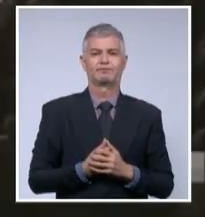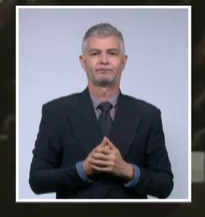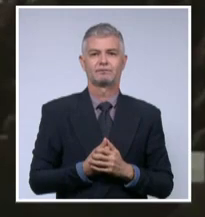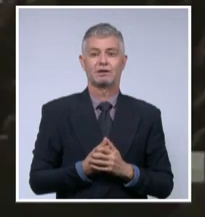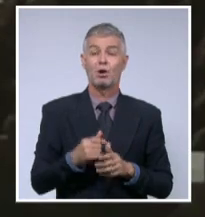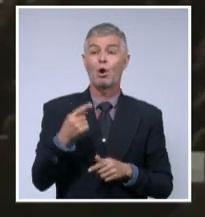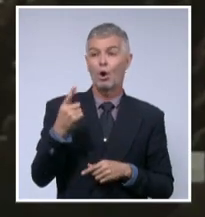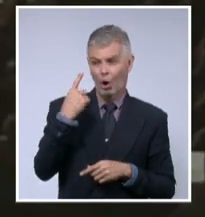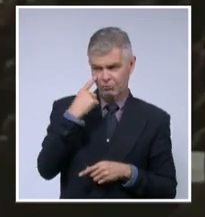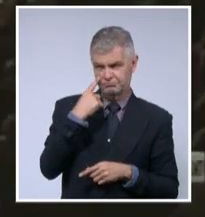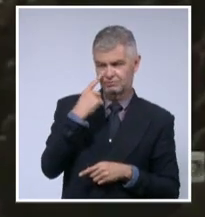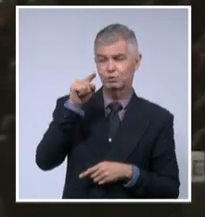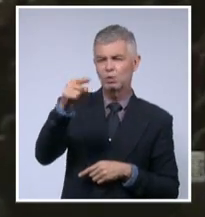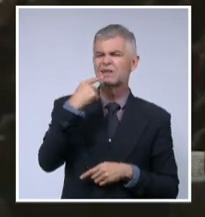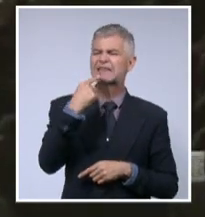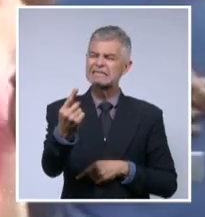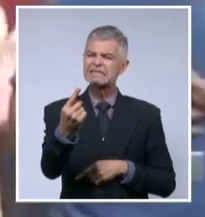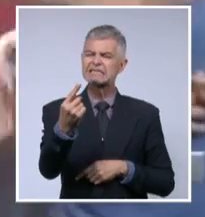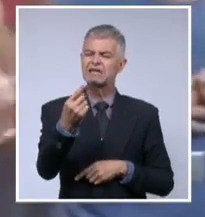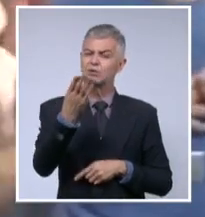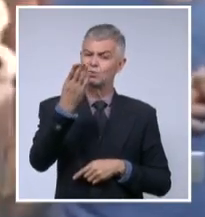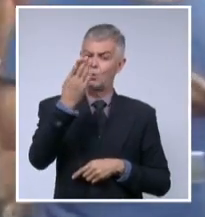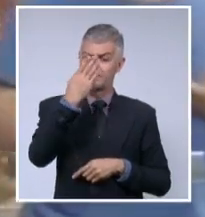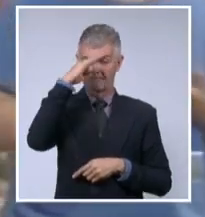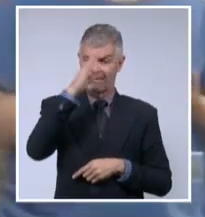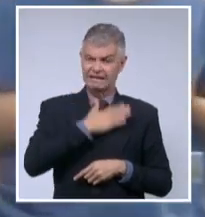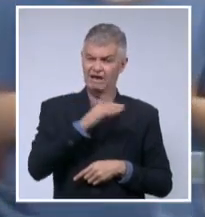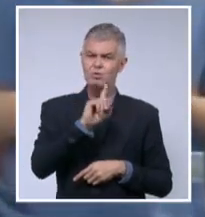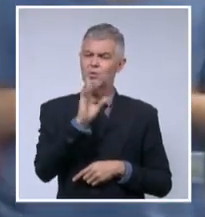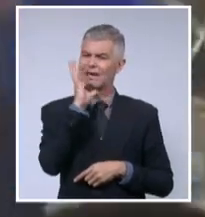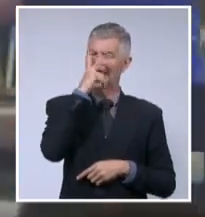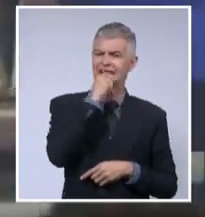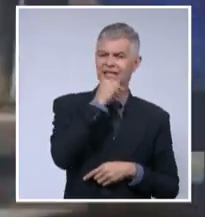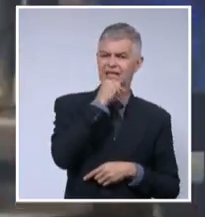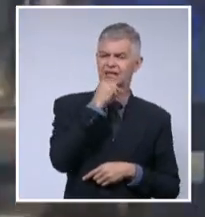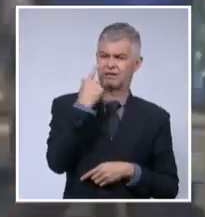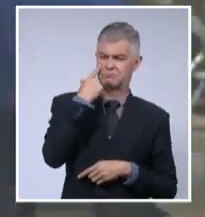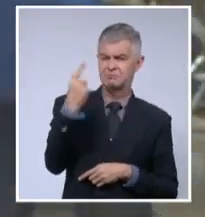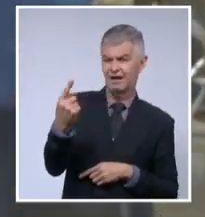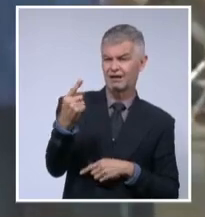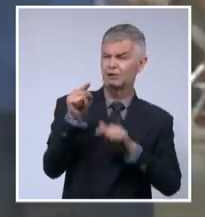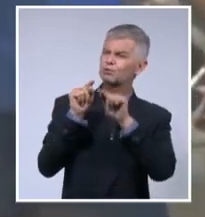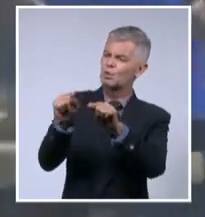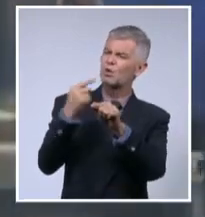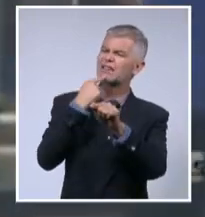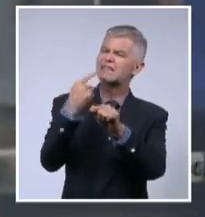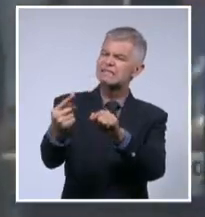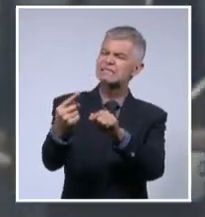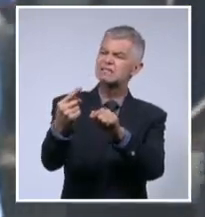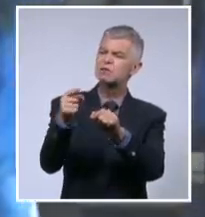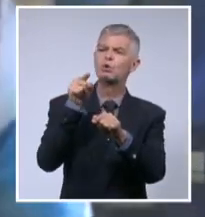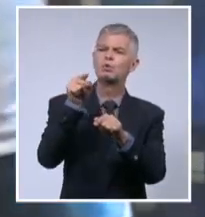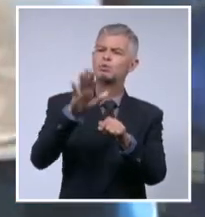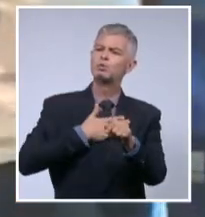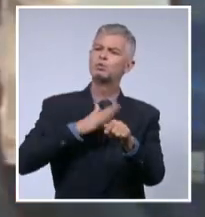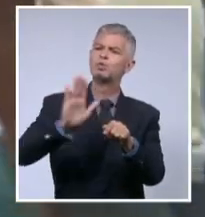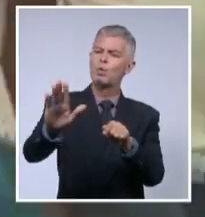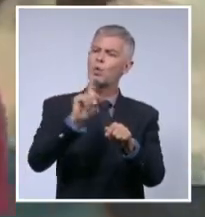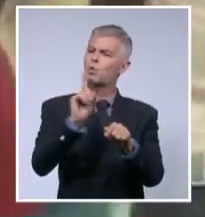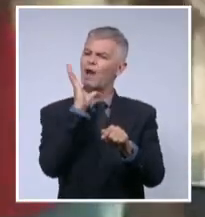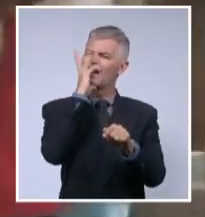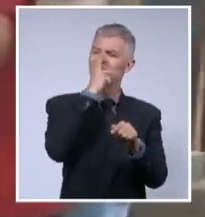que dices que tu patria no es tan linda. Oye, tú que dices que lo tuyo no es tan